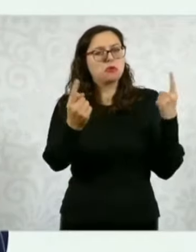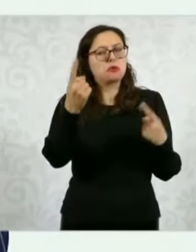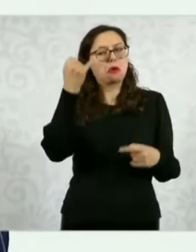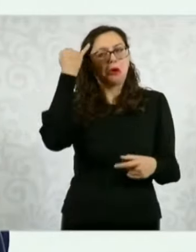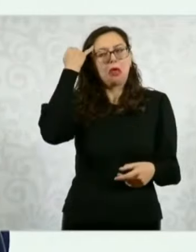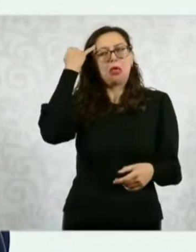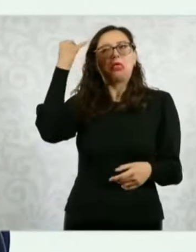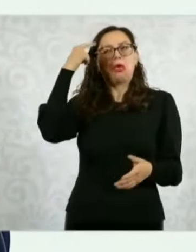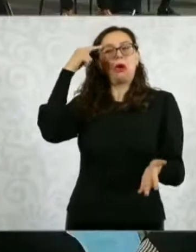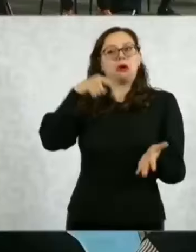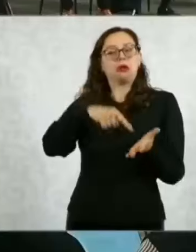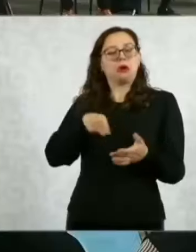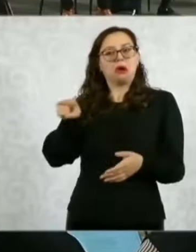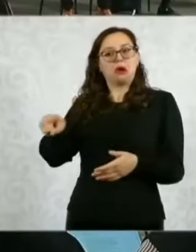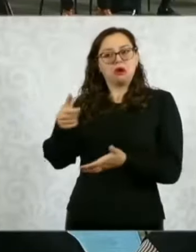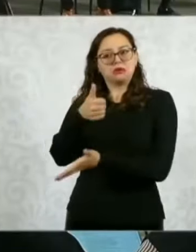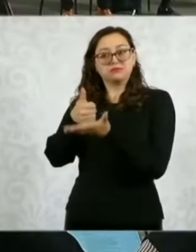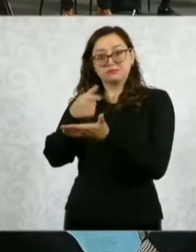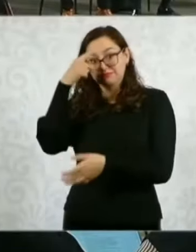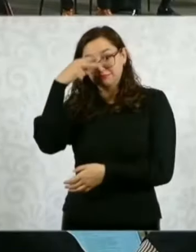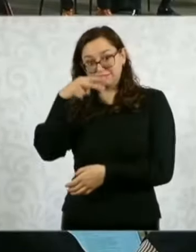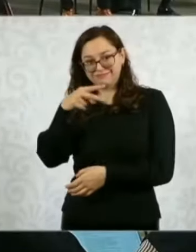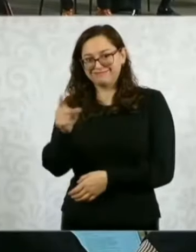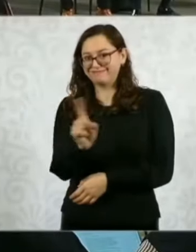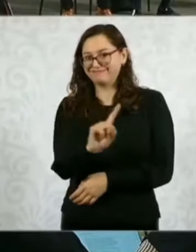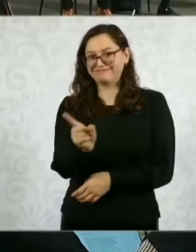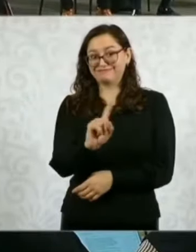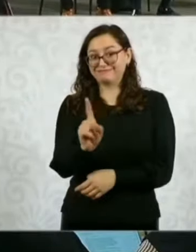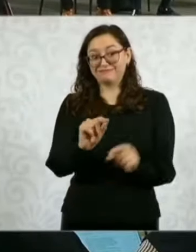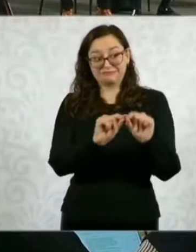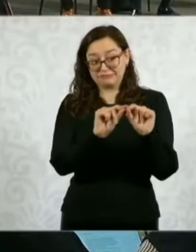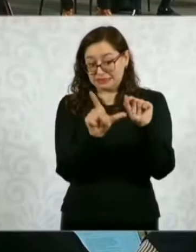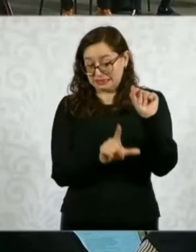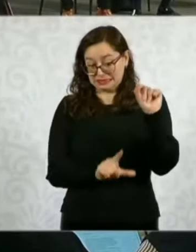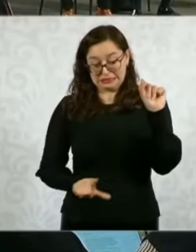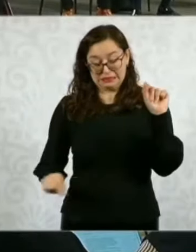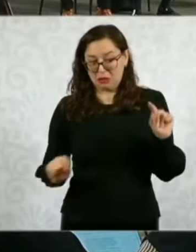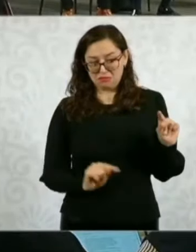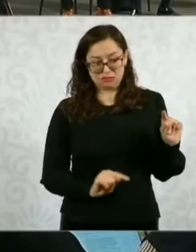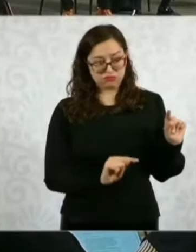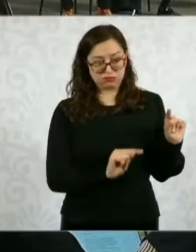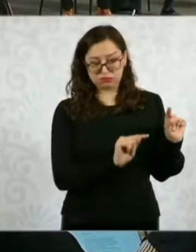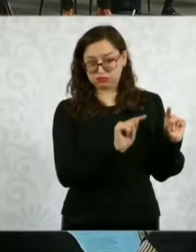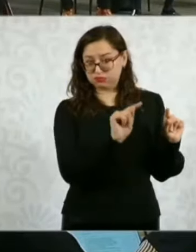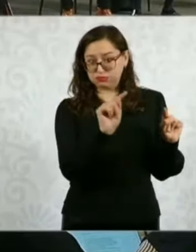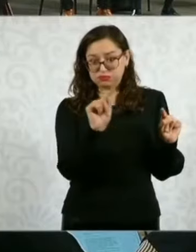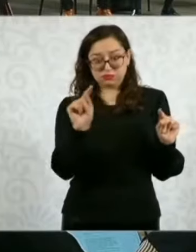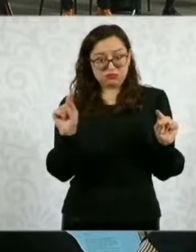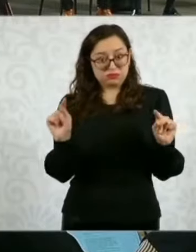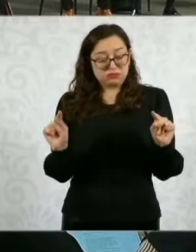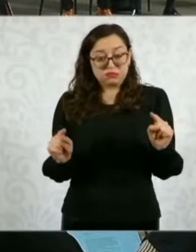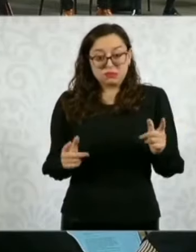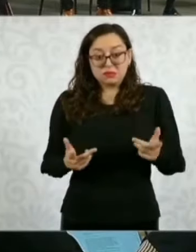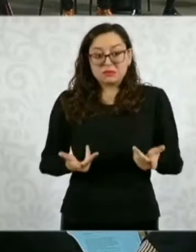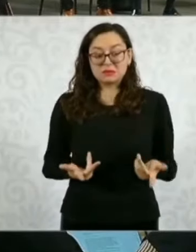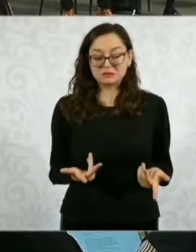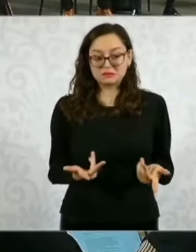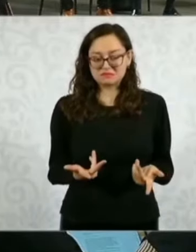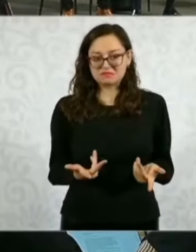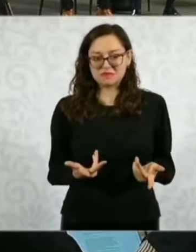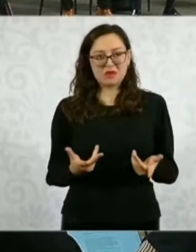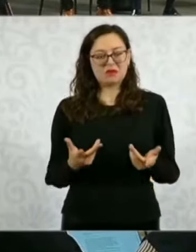tuvo expresiones de distinto género. Este movimiento fue un movimiento por las